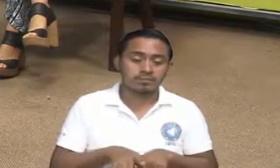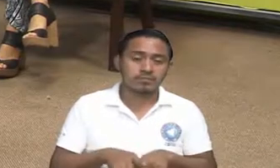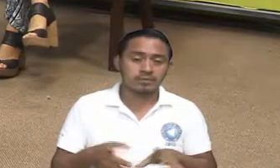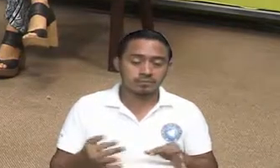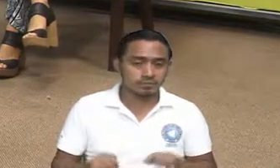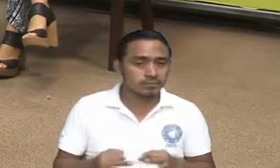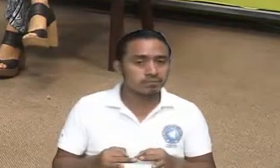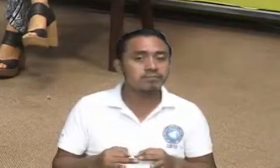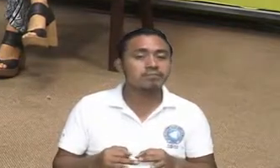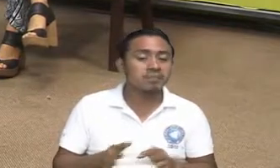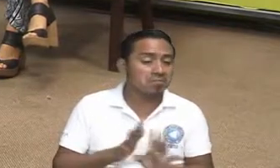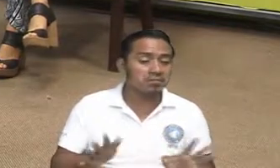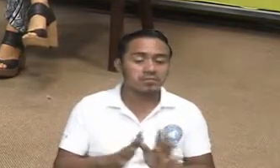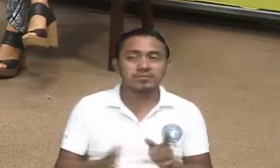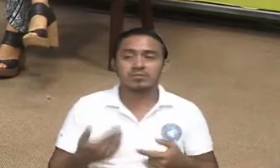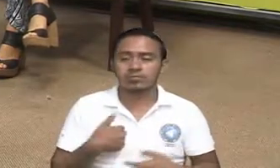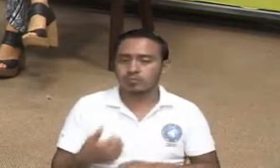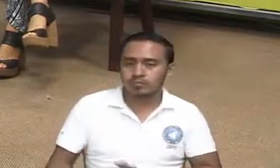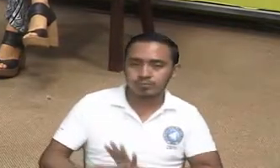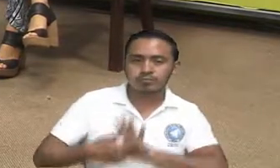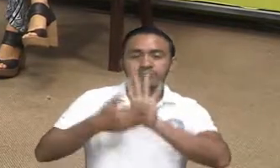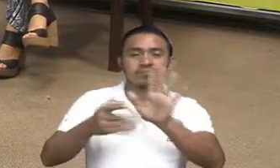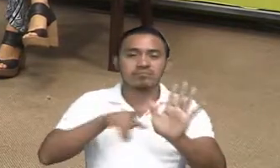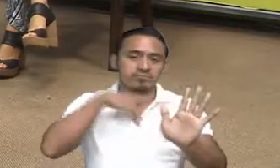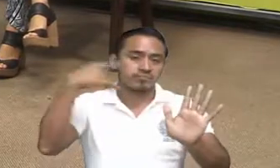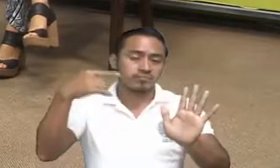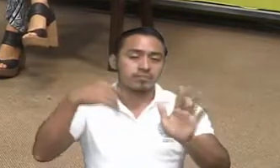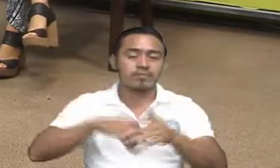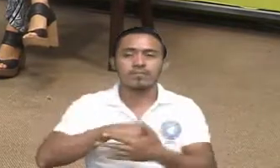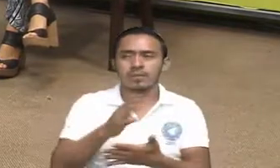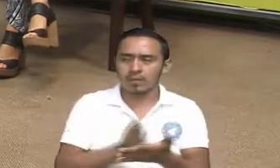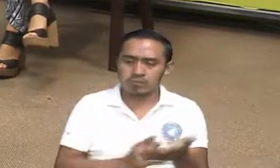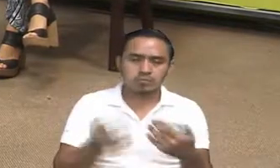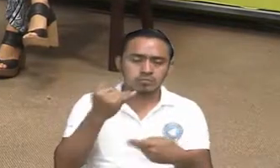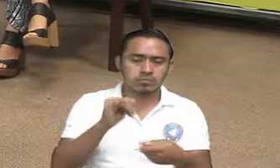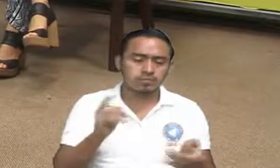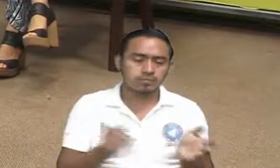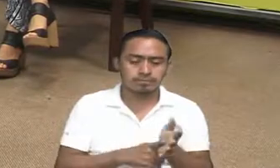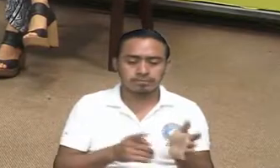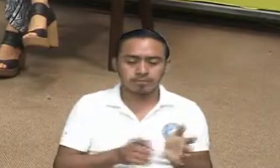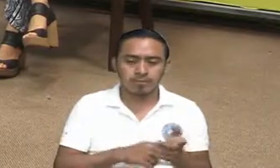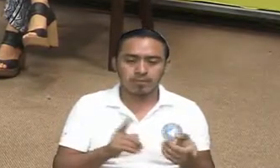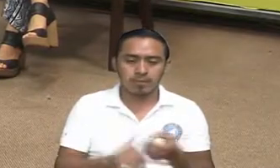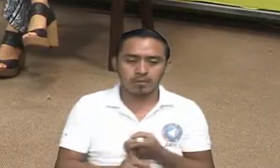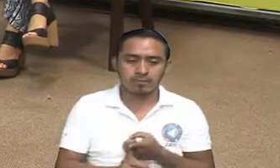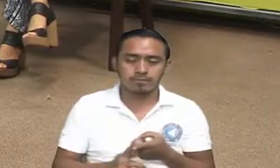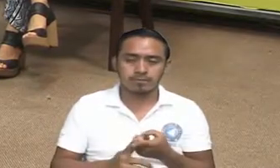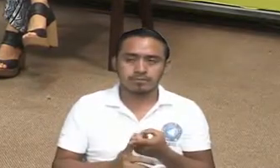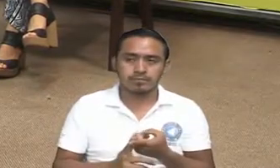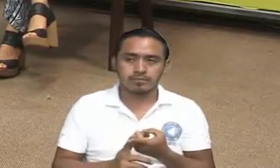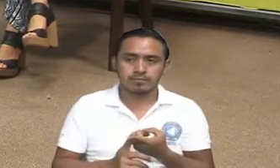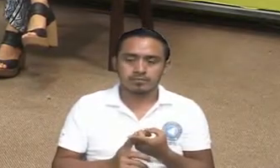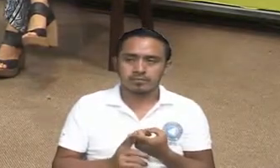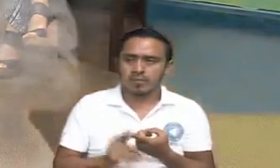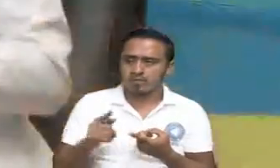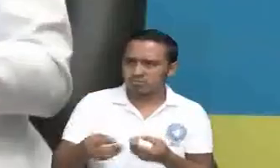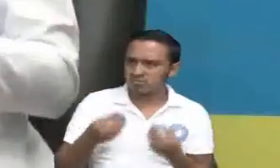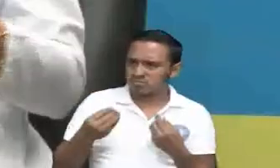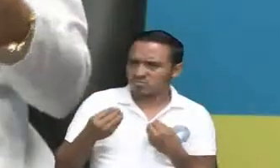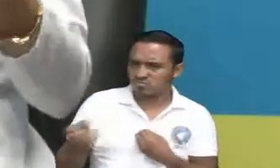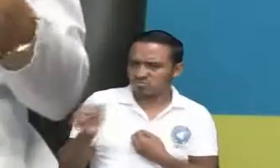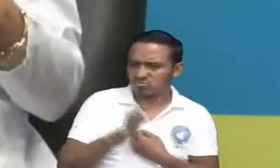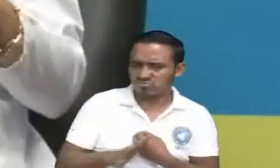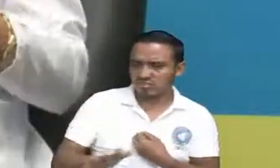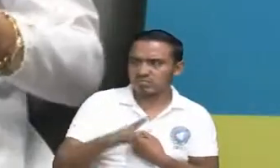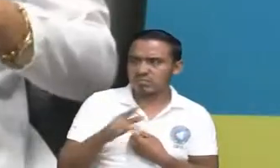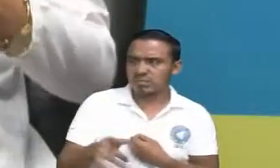¿verdad? Eso es lo popular que se dice. Inicialmente hay algunas conductas. Por ejemplo, de que vos sos muy sociable, tenés muchas amistades,